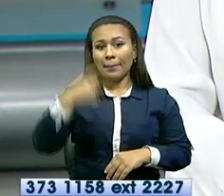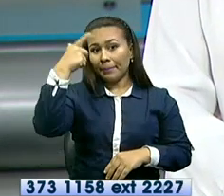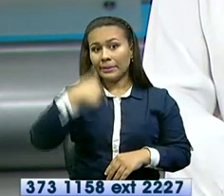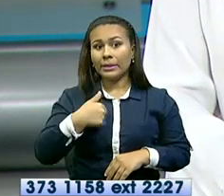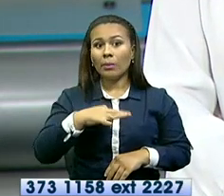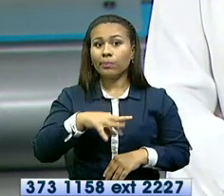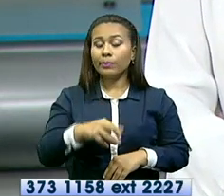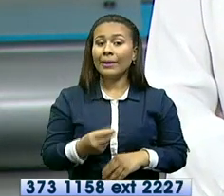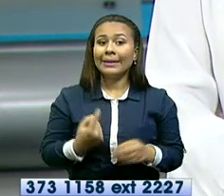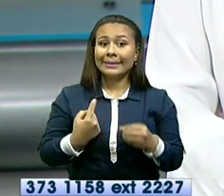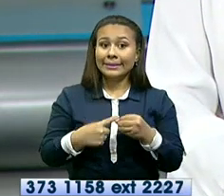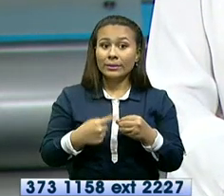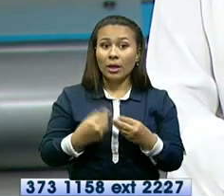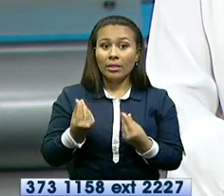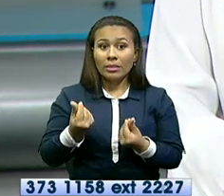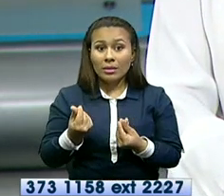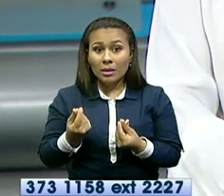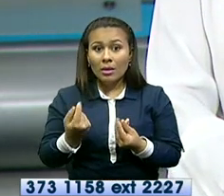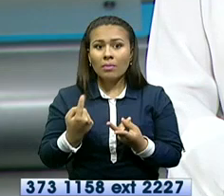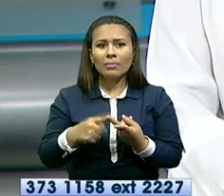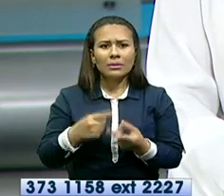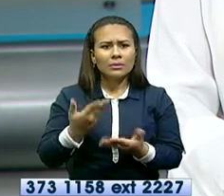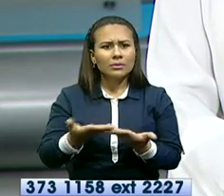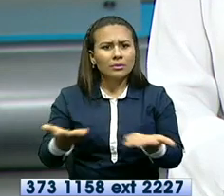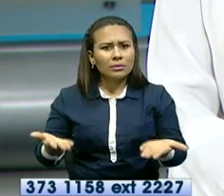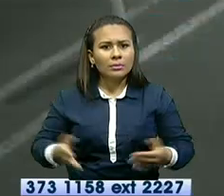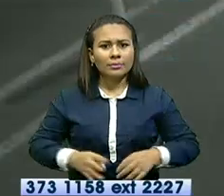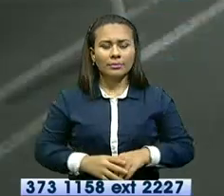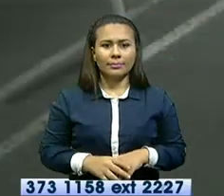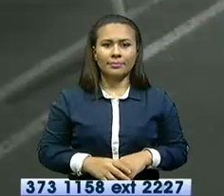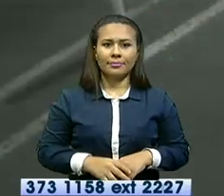y pertenencias de los clientes.